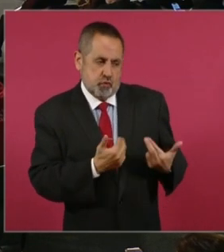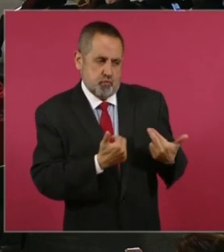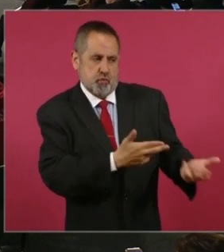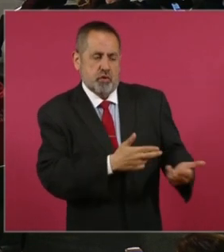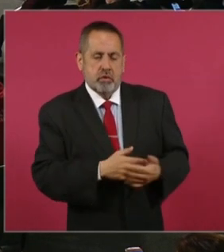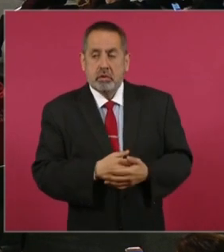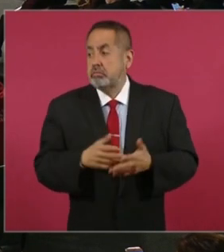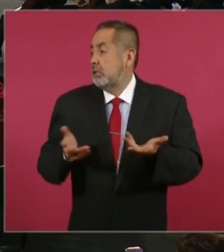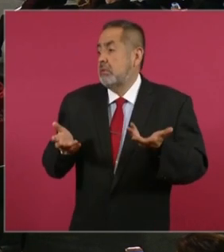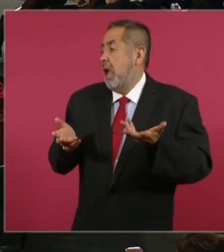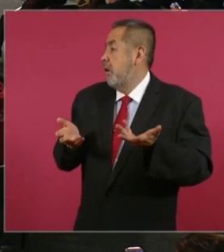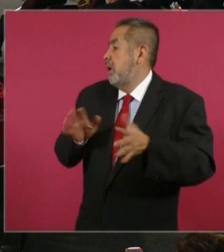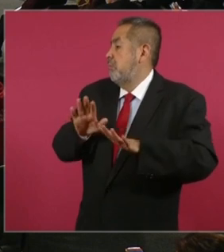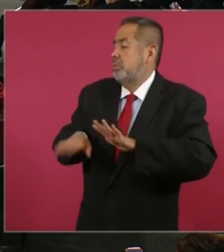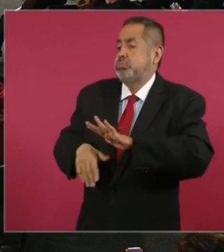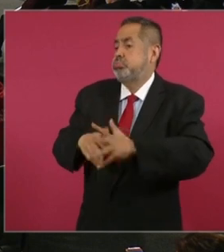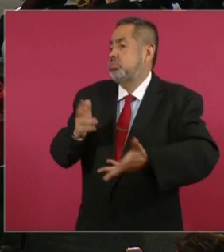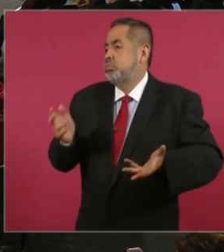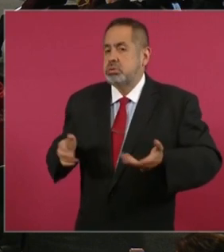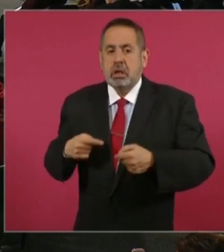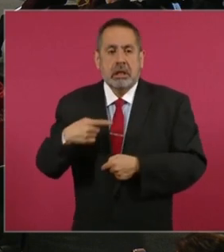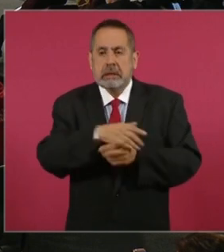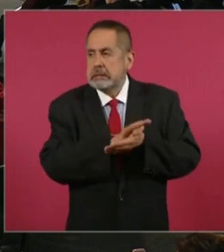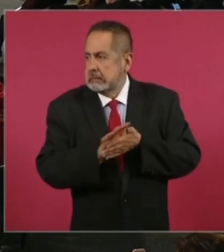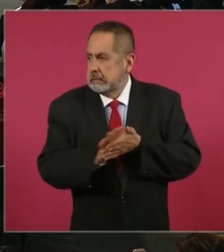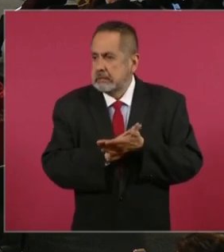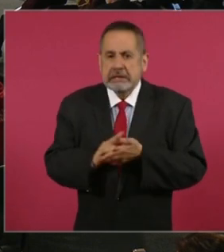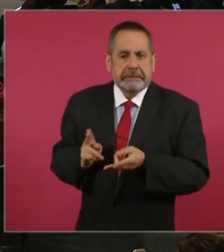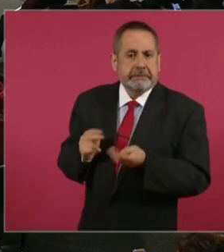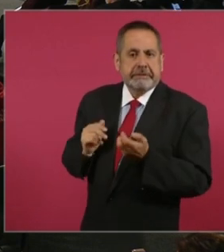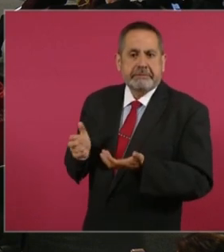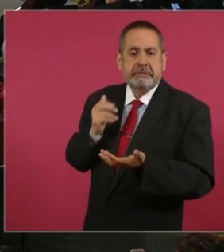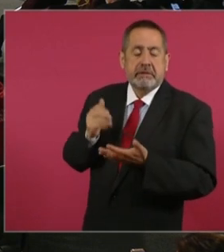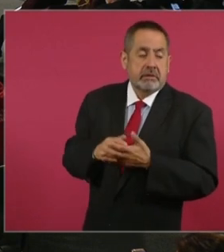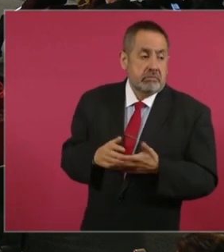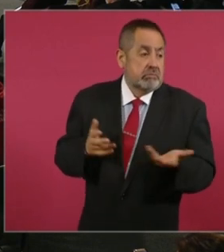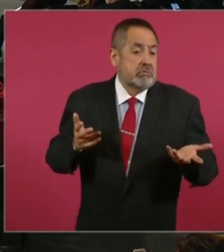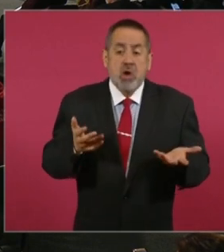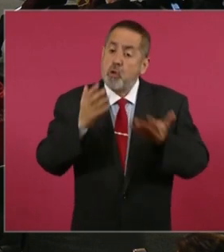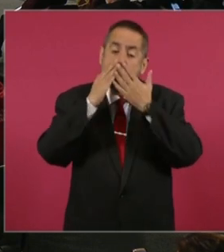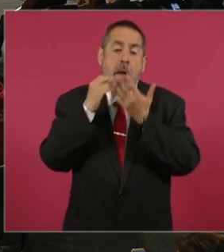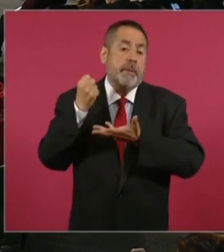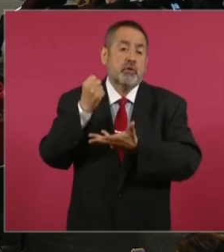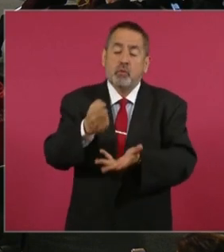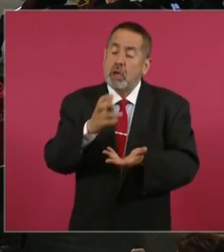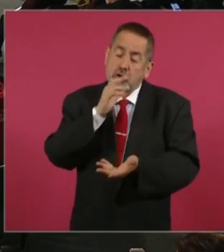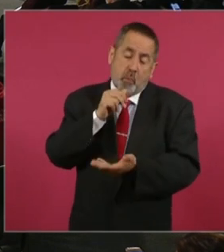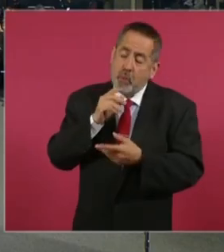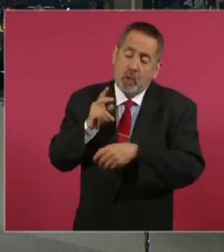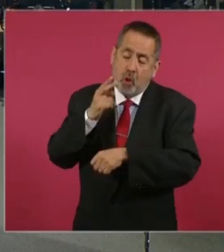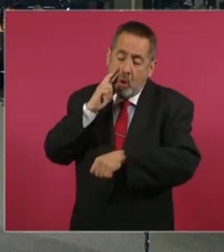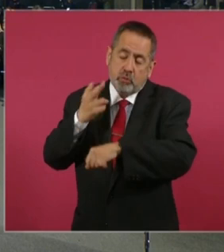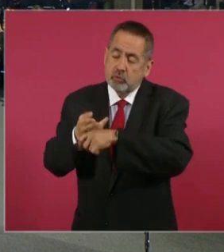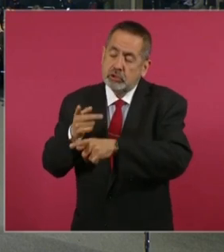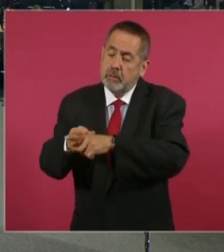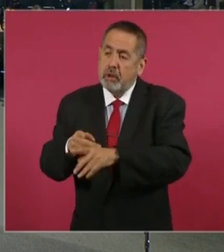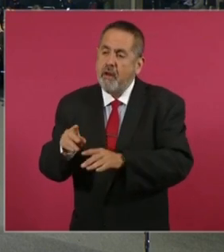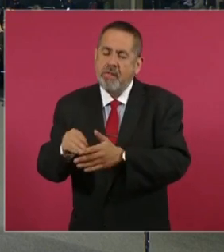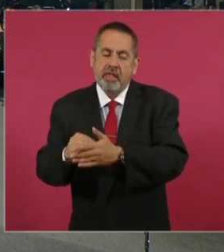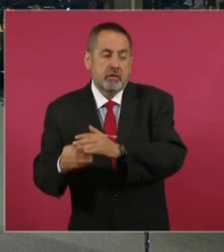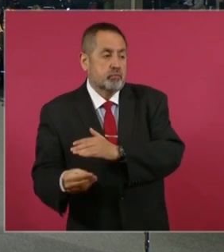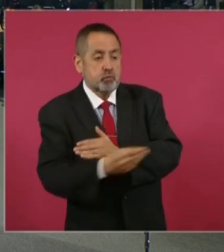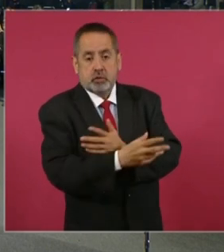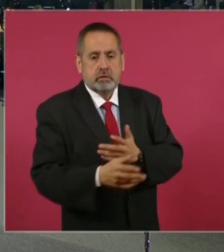iniciativa privada se frote las manos o pretexto que no hay presupuesto gubernamental para hacerse cargo de ellos.